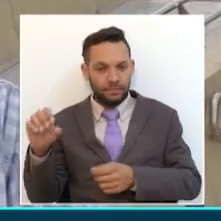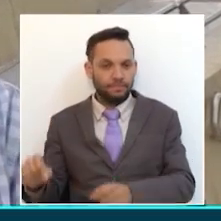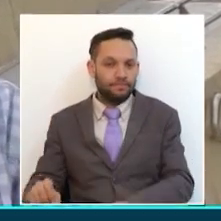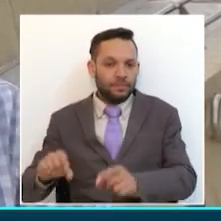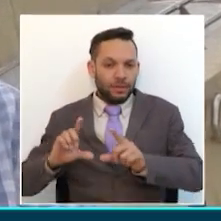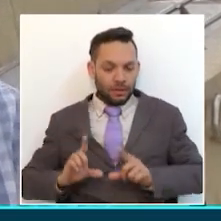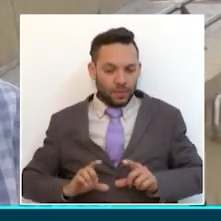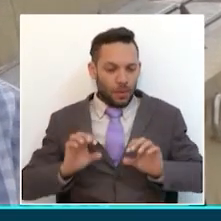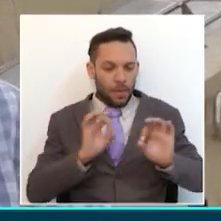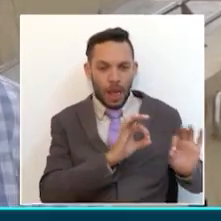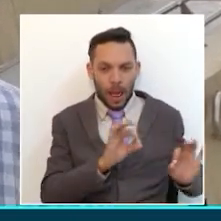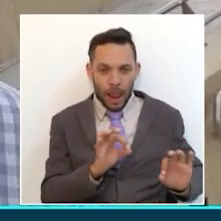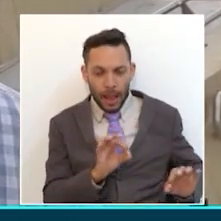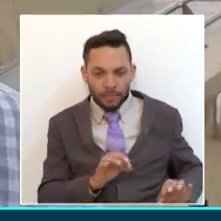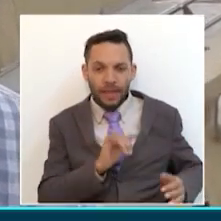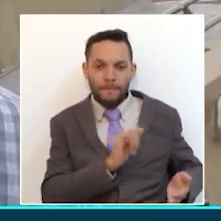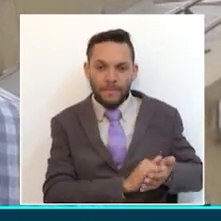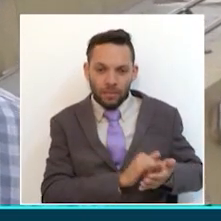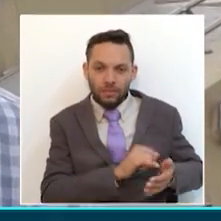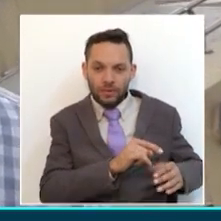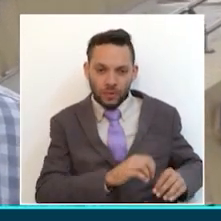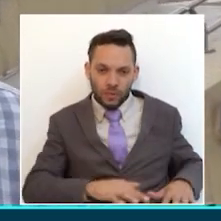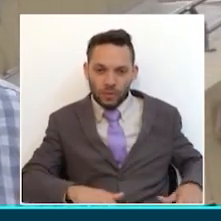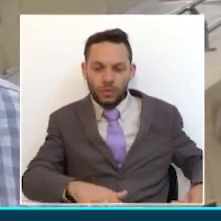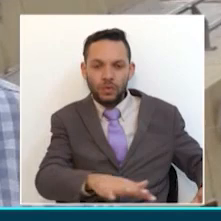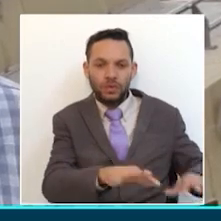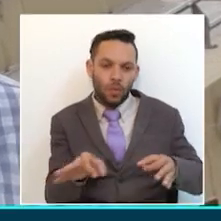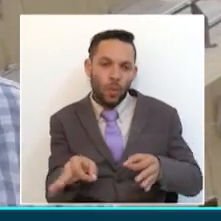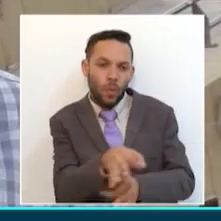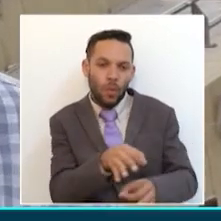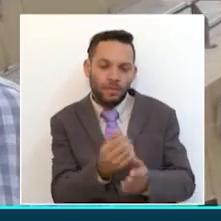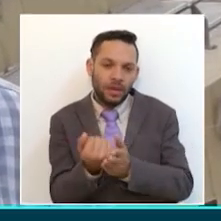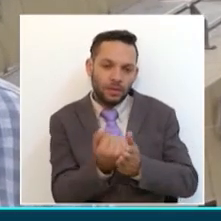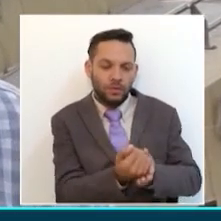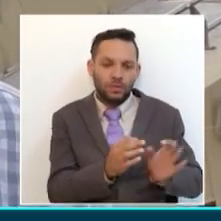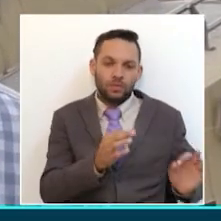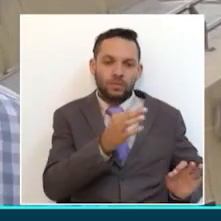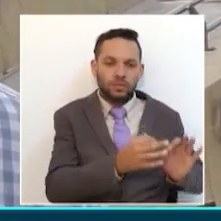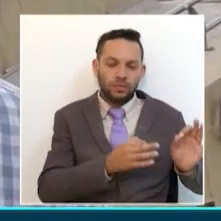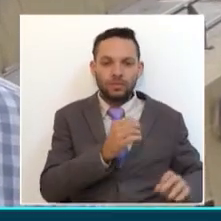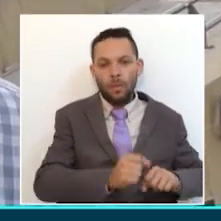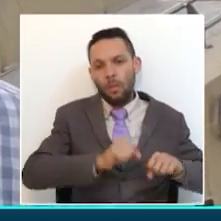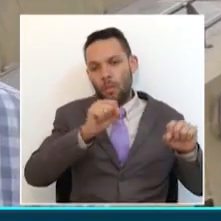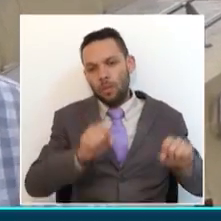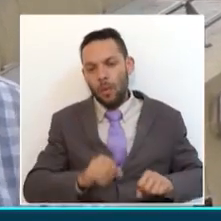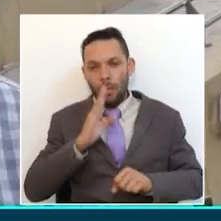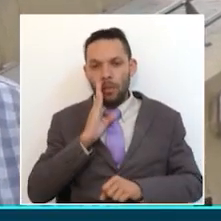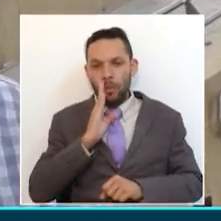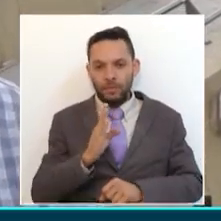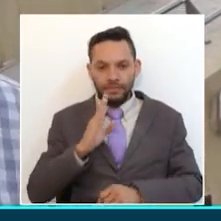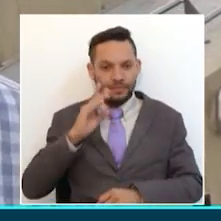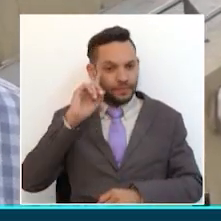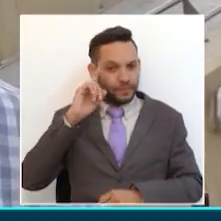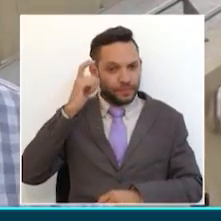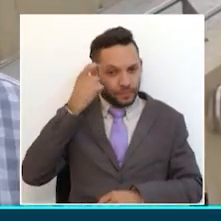traerlos también a la vigencia y a la gestión de los planes de desarrollo va a ser herramientas muy importantes para que los próximos mandatarios